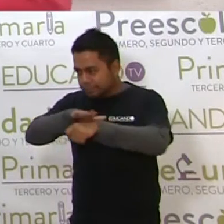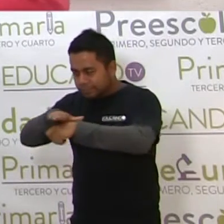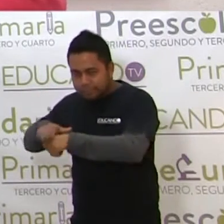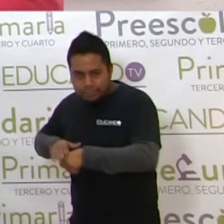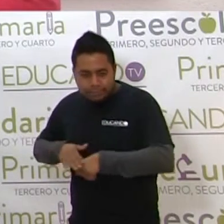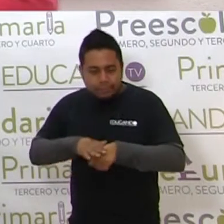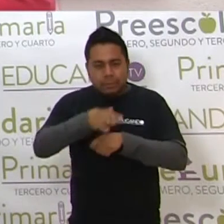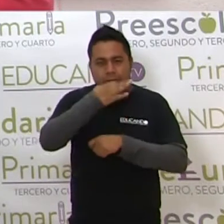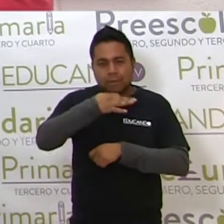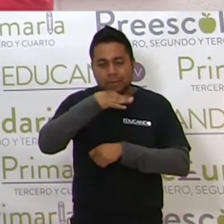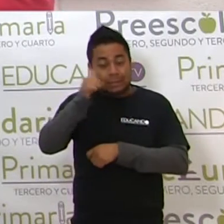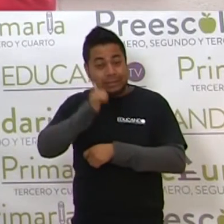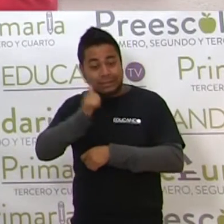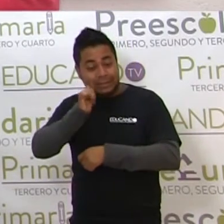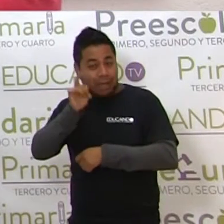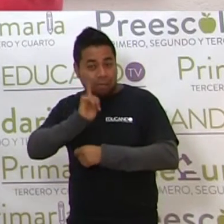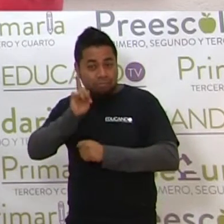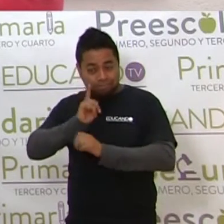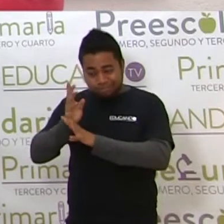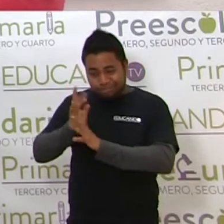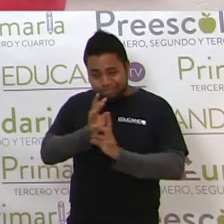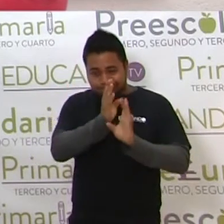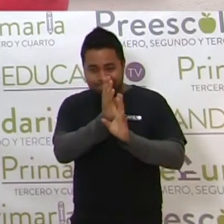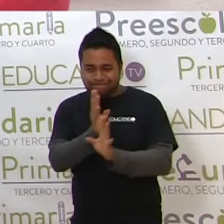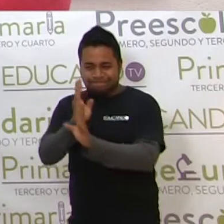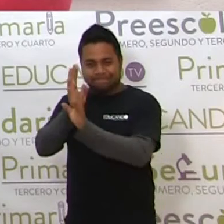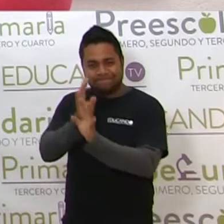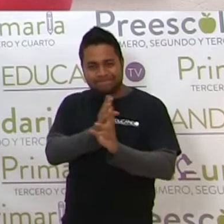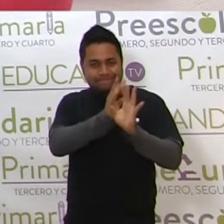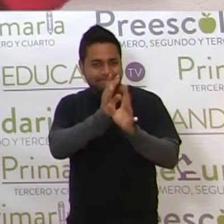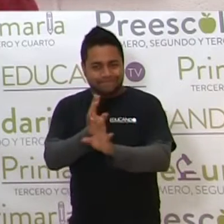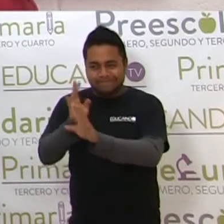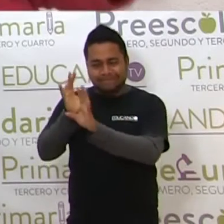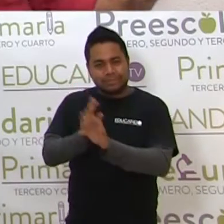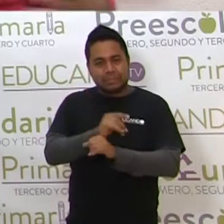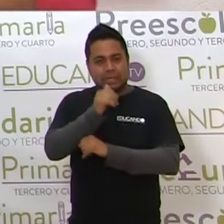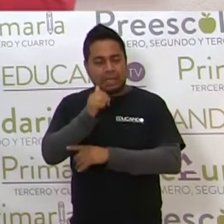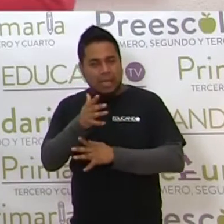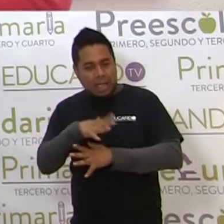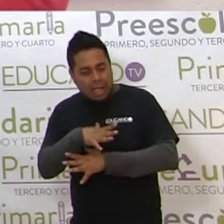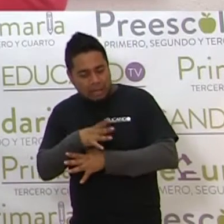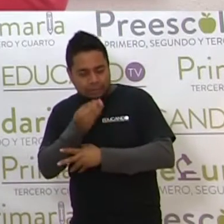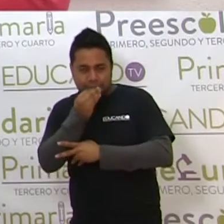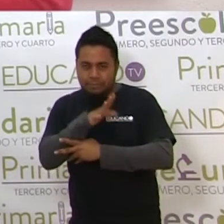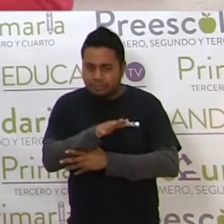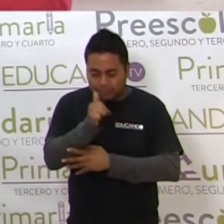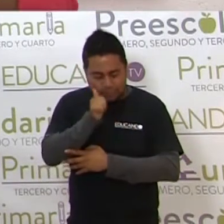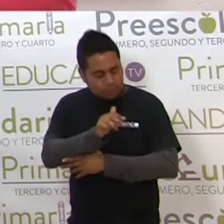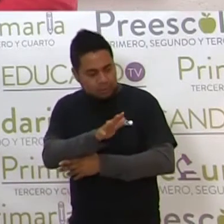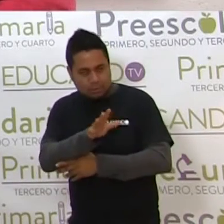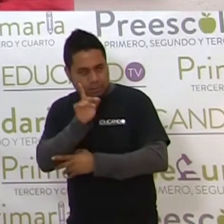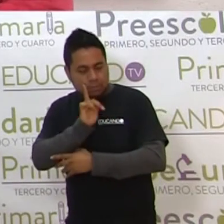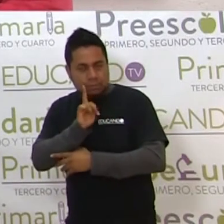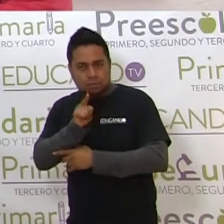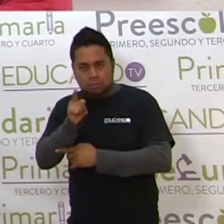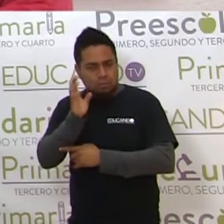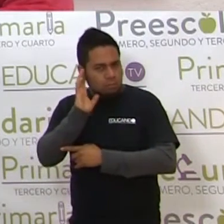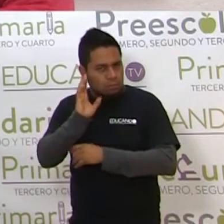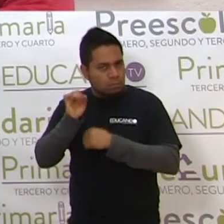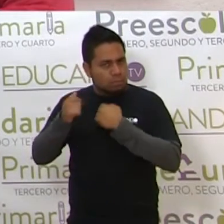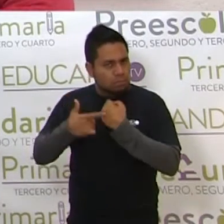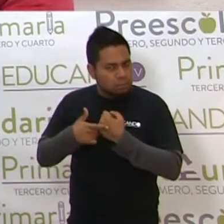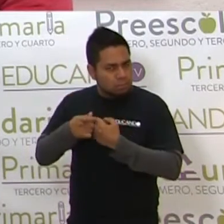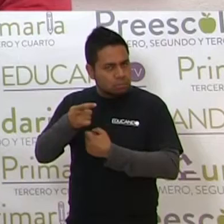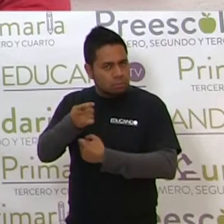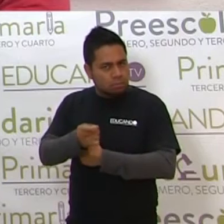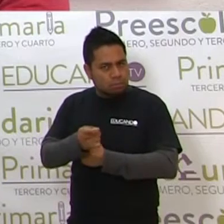nuestras chinas oaxaqueñas las que les dan eh el color no sé si tú has oído hablar de algo que